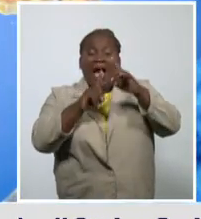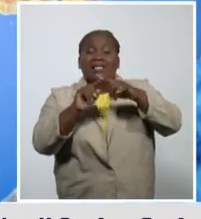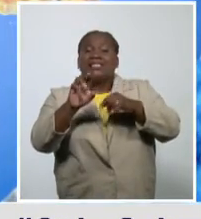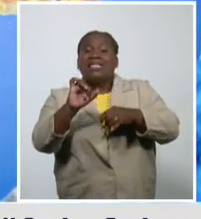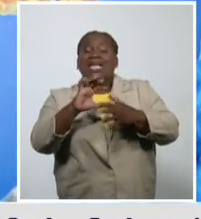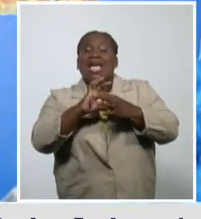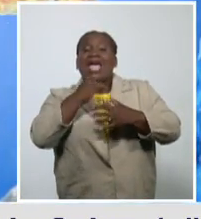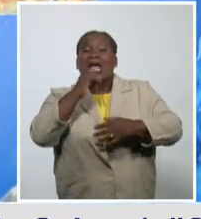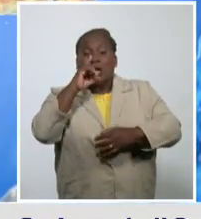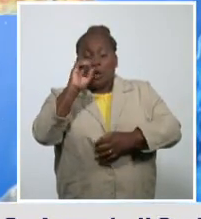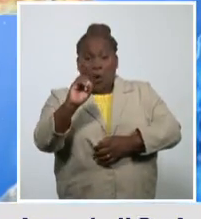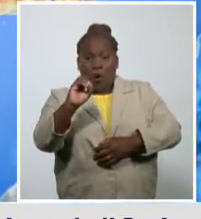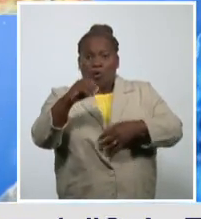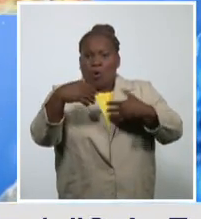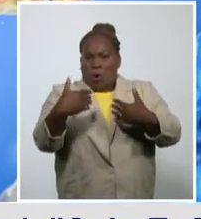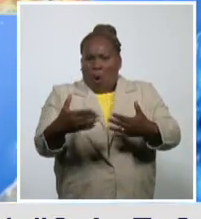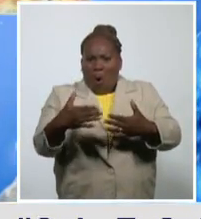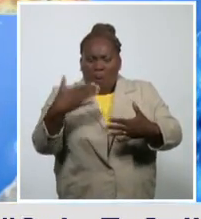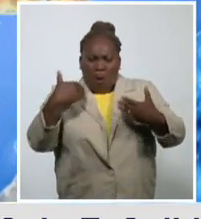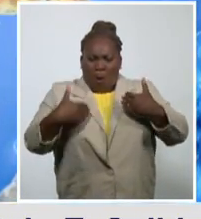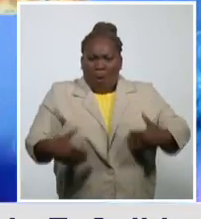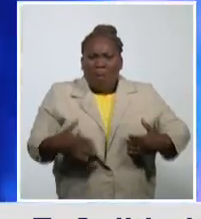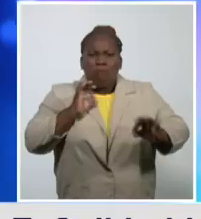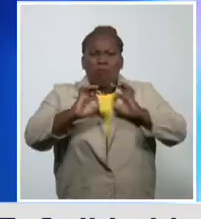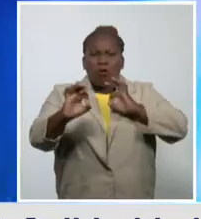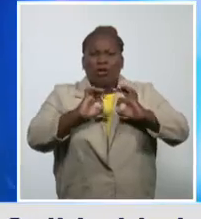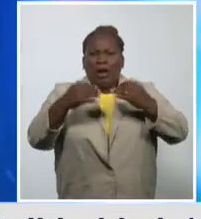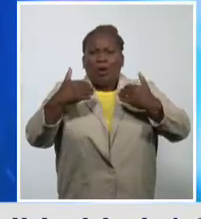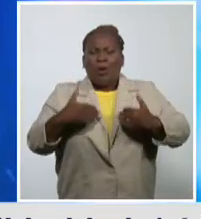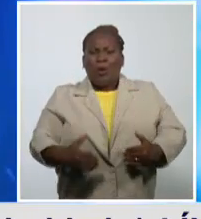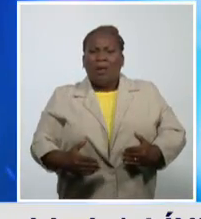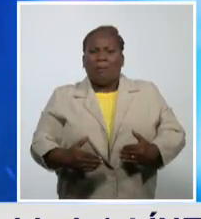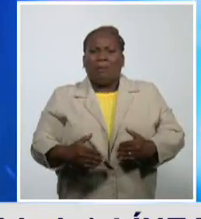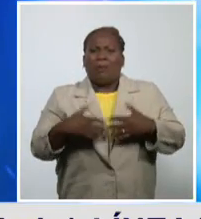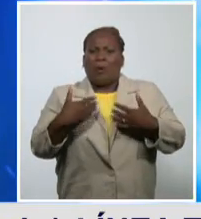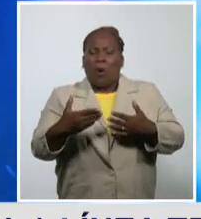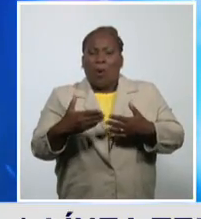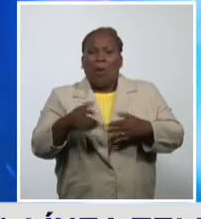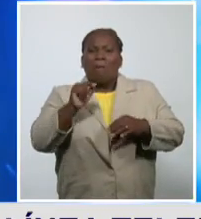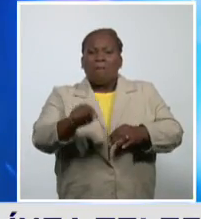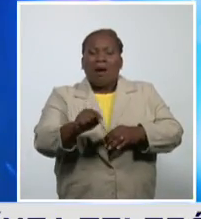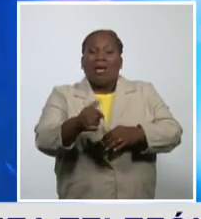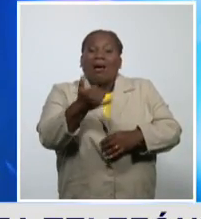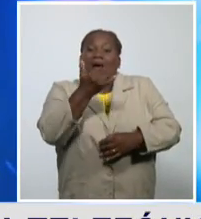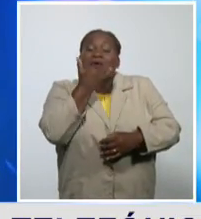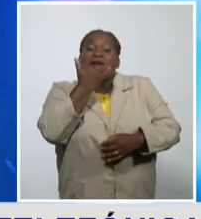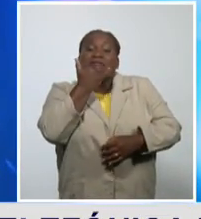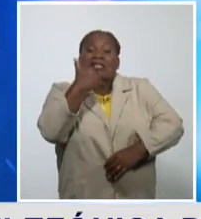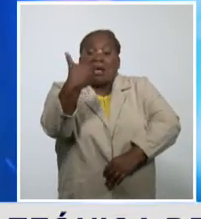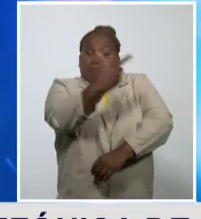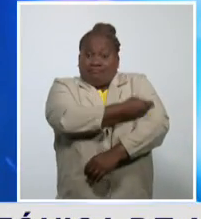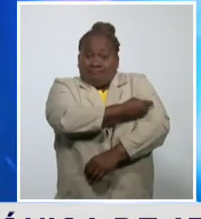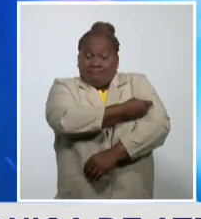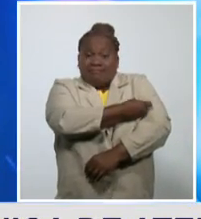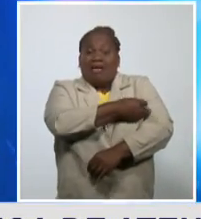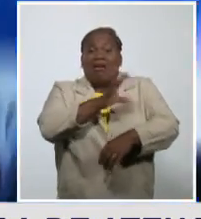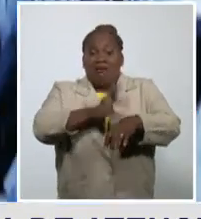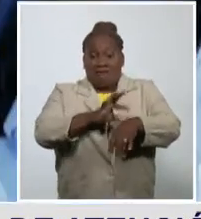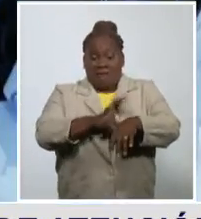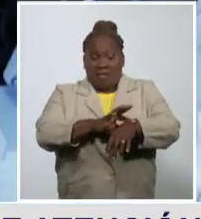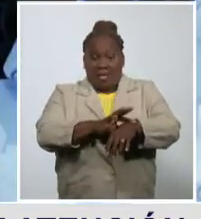provocará la formación de anticuerpos para generar una respuesta inmunitaria frente a un agente dañino como el SARS-CoV-2. También